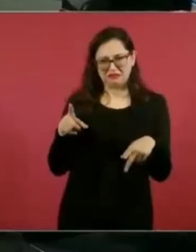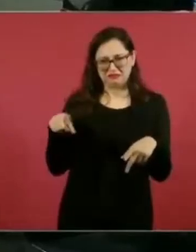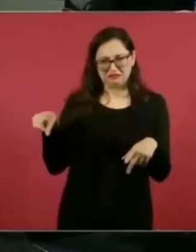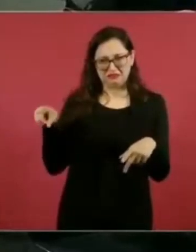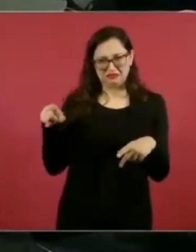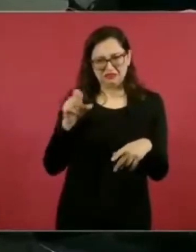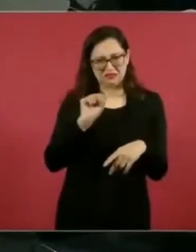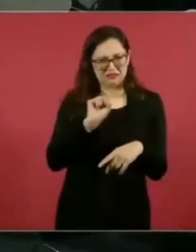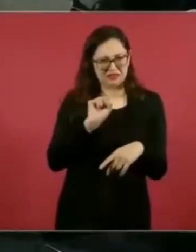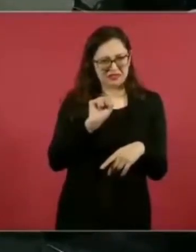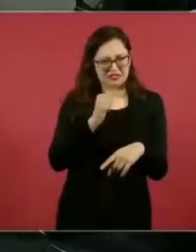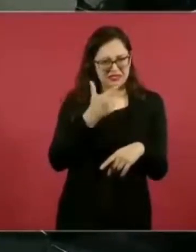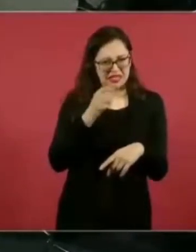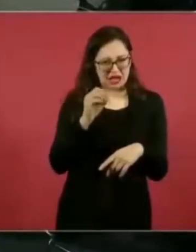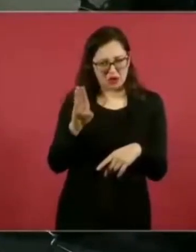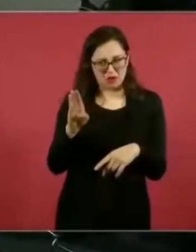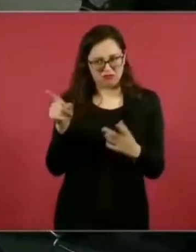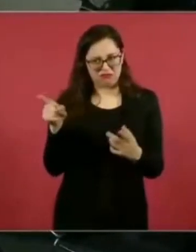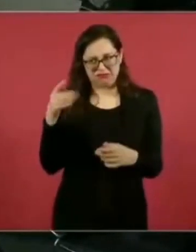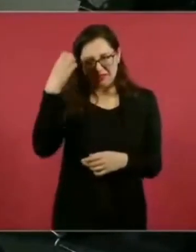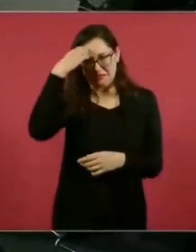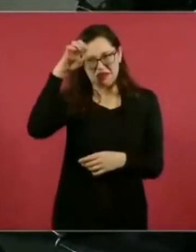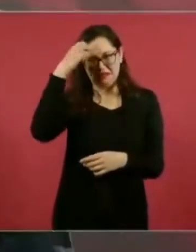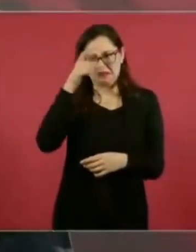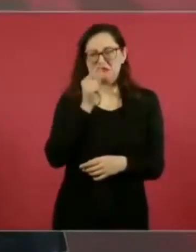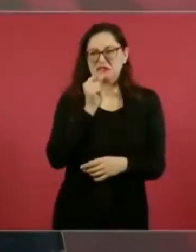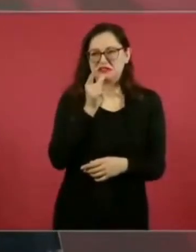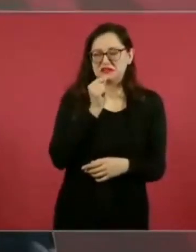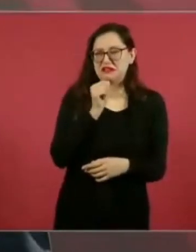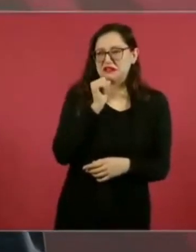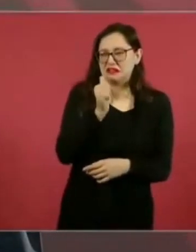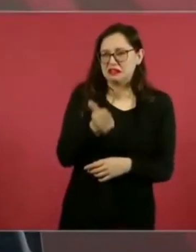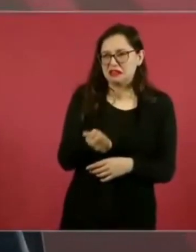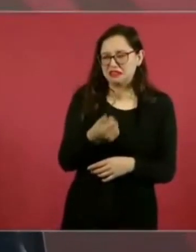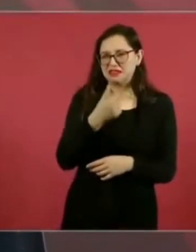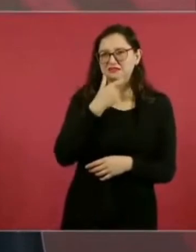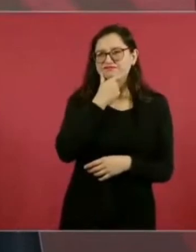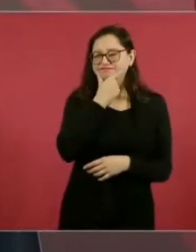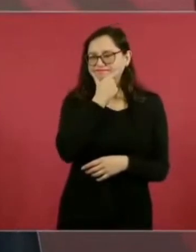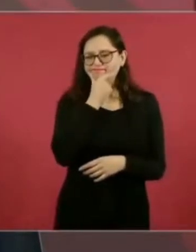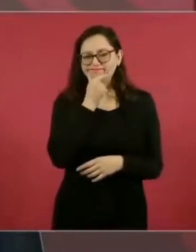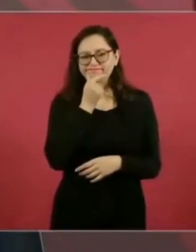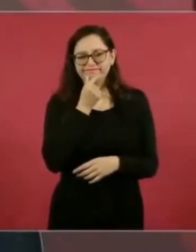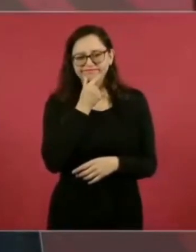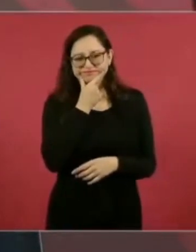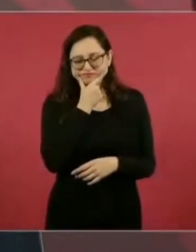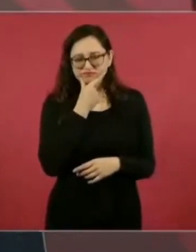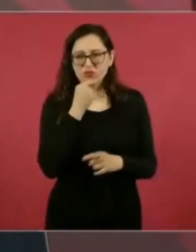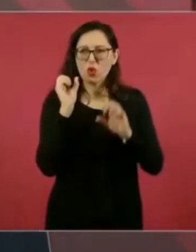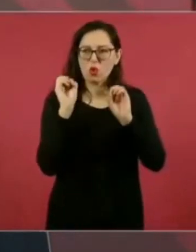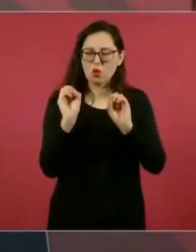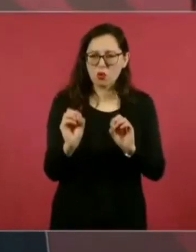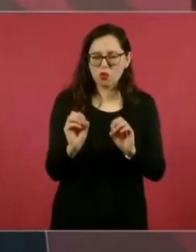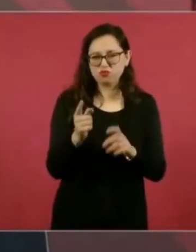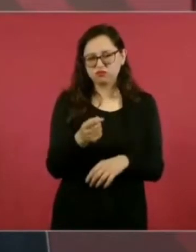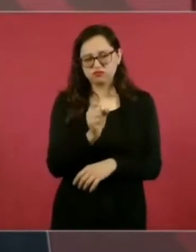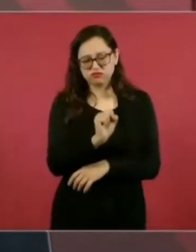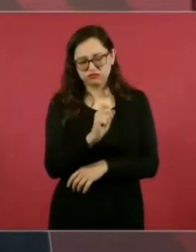sin experiencia, pero sobre todo de ambiciosos vulgares y